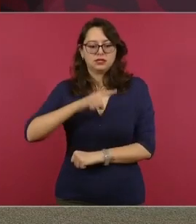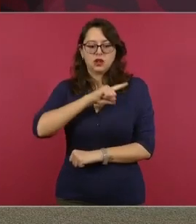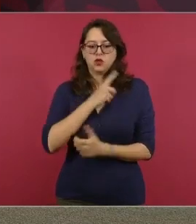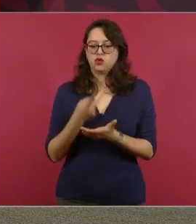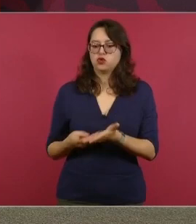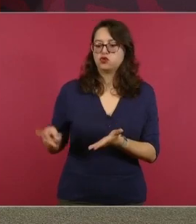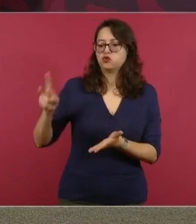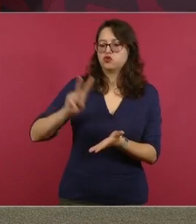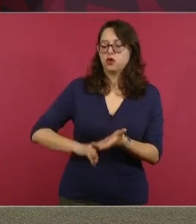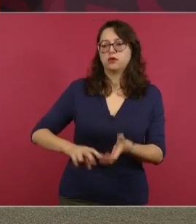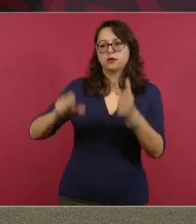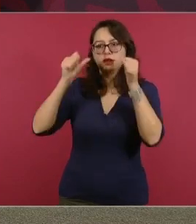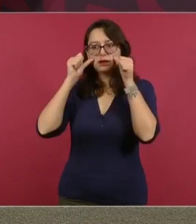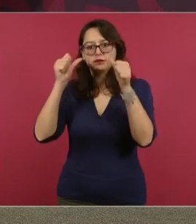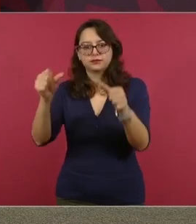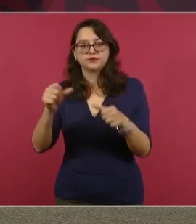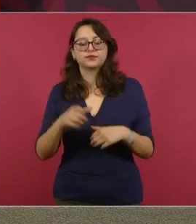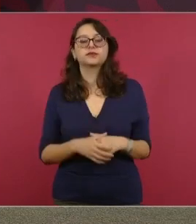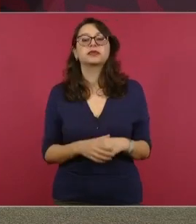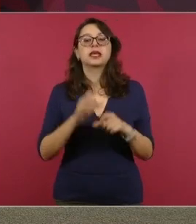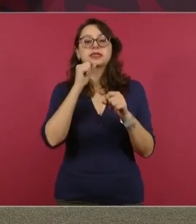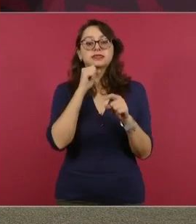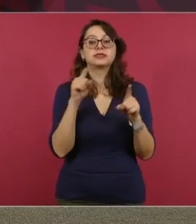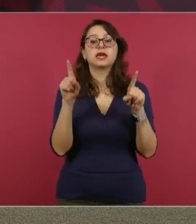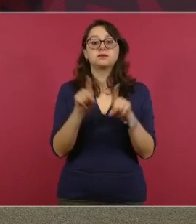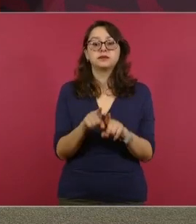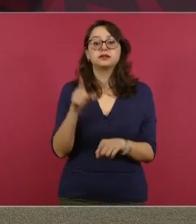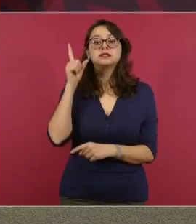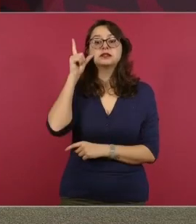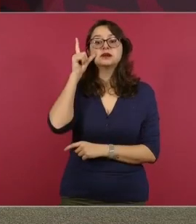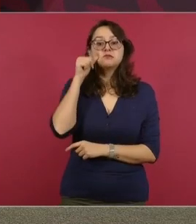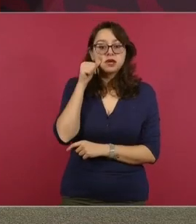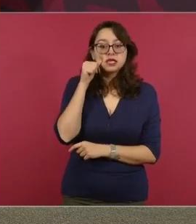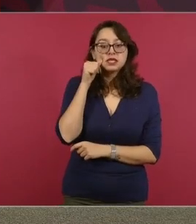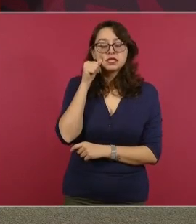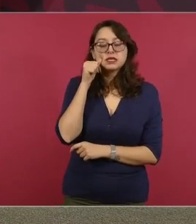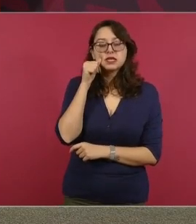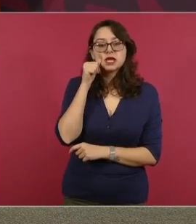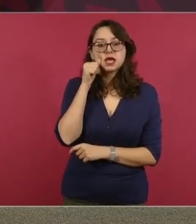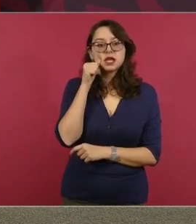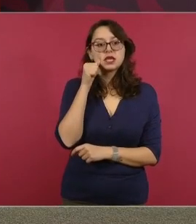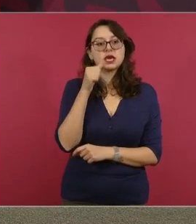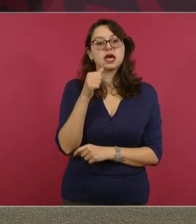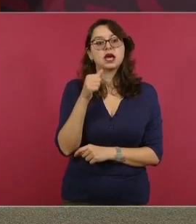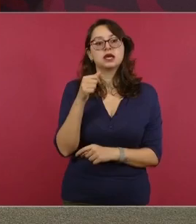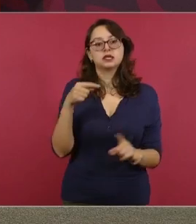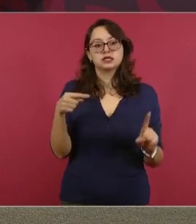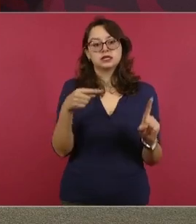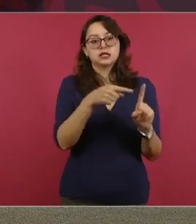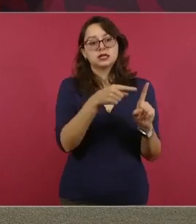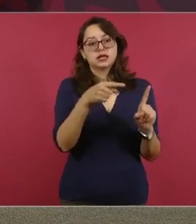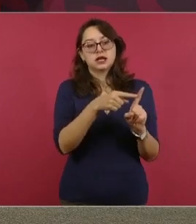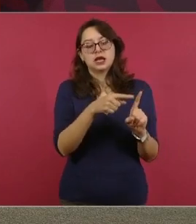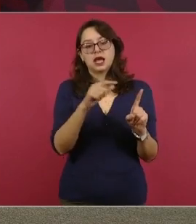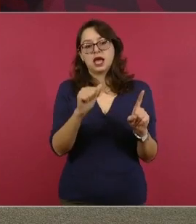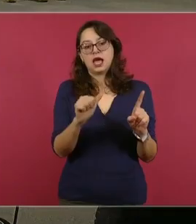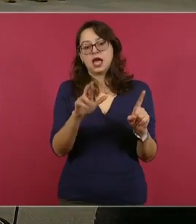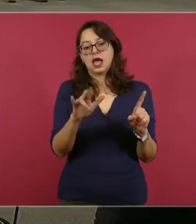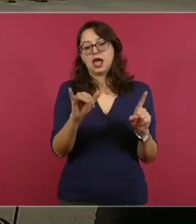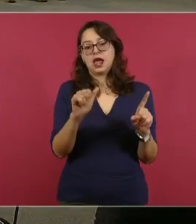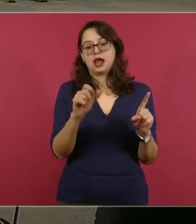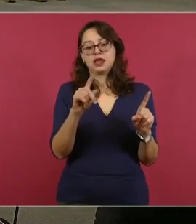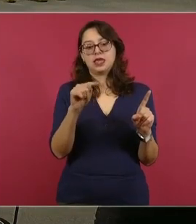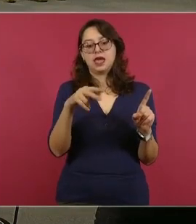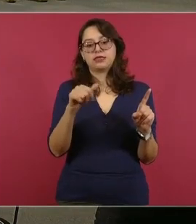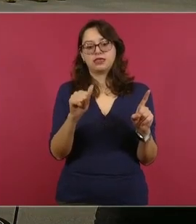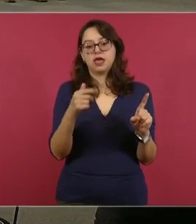va a trasladar, va a venir aquí a Acapulco Ariadna Montiel, que es